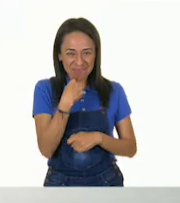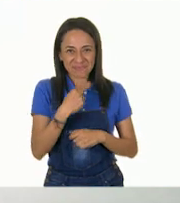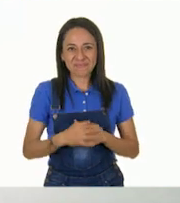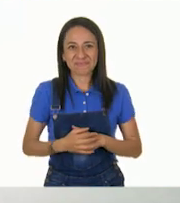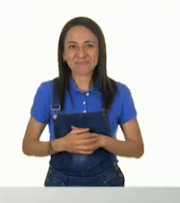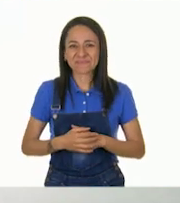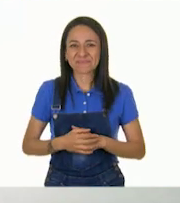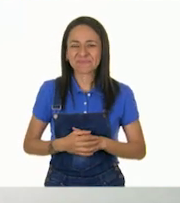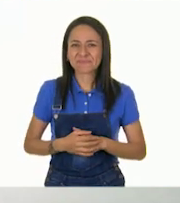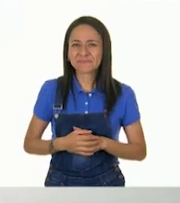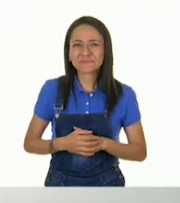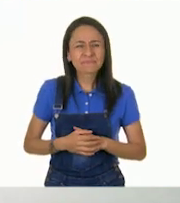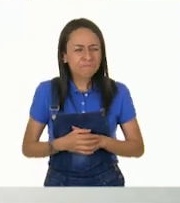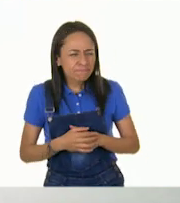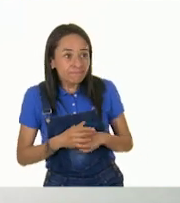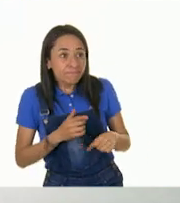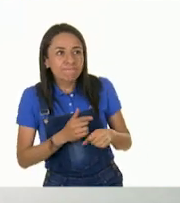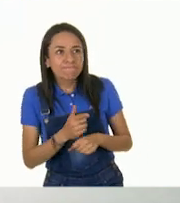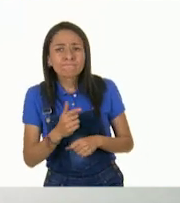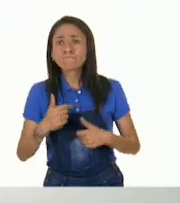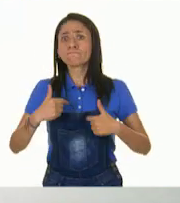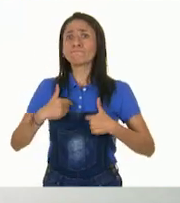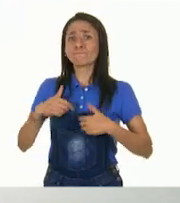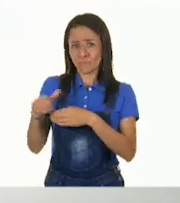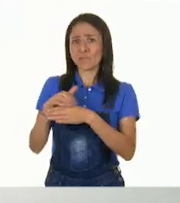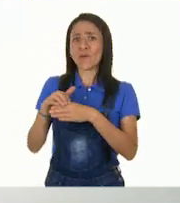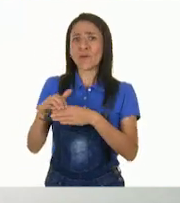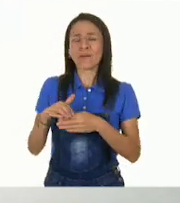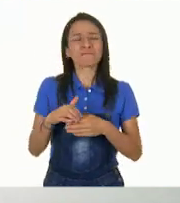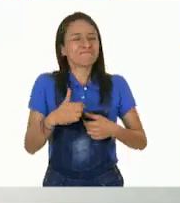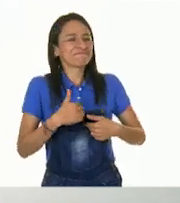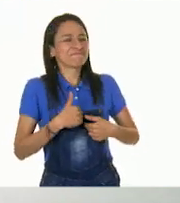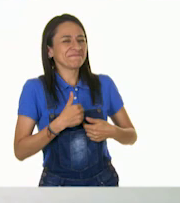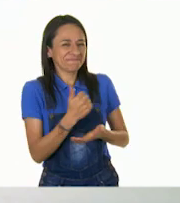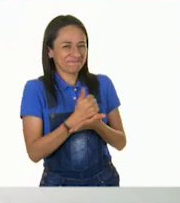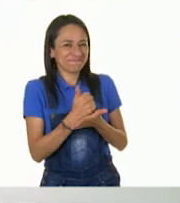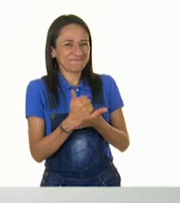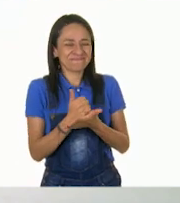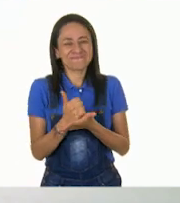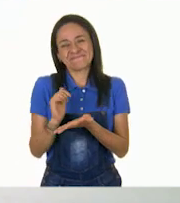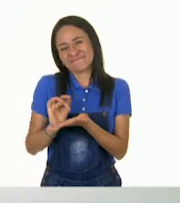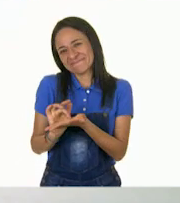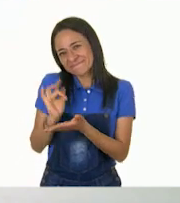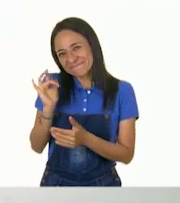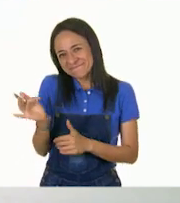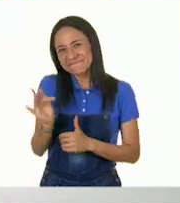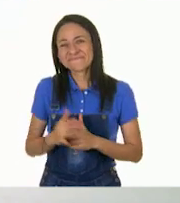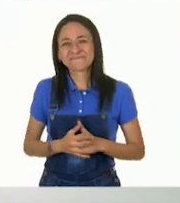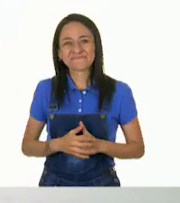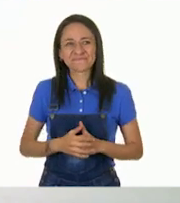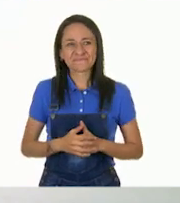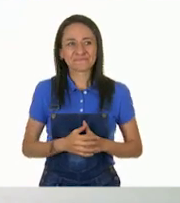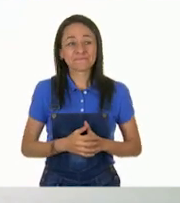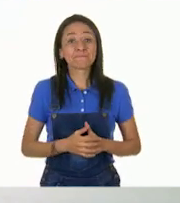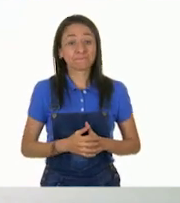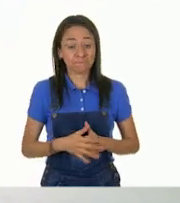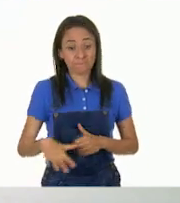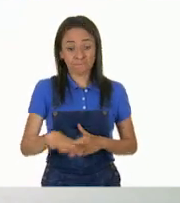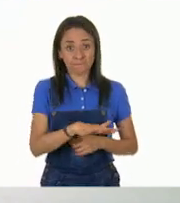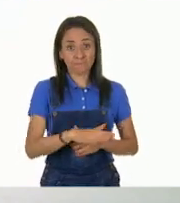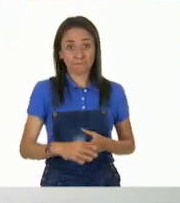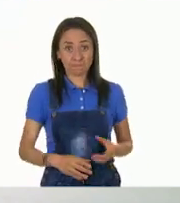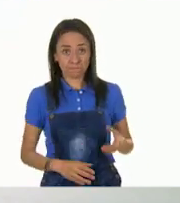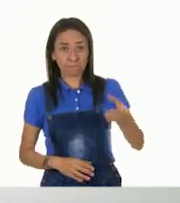hoy está en sohar yo morado gracias lo ponemos en el piso